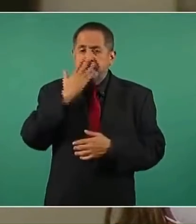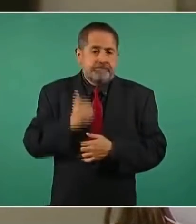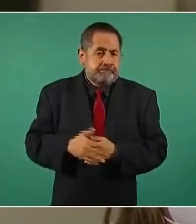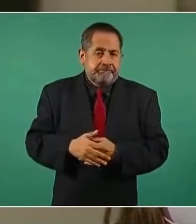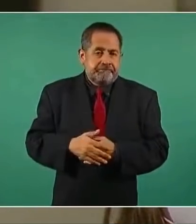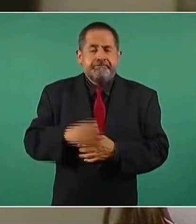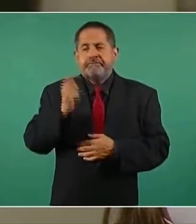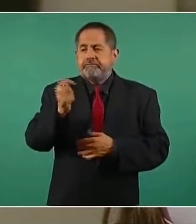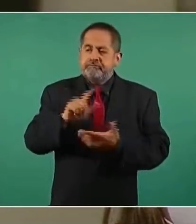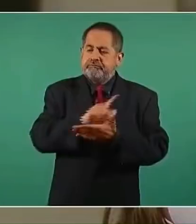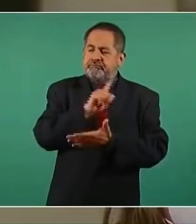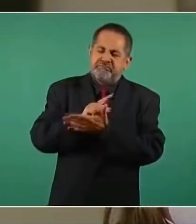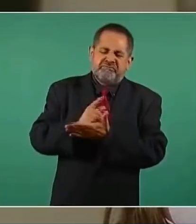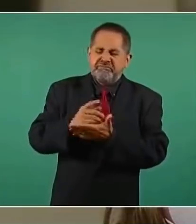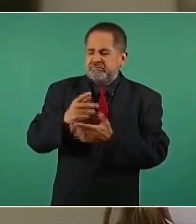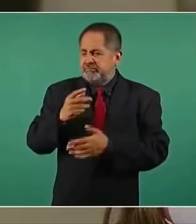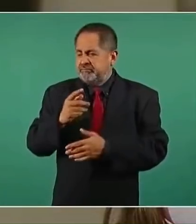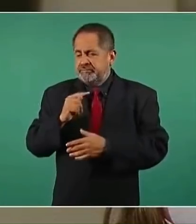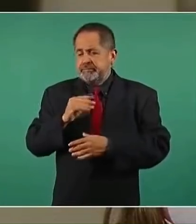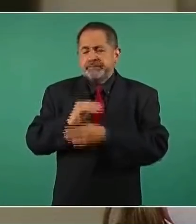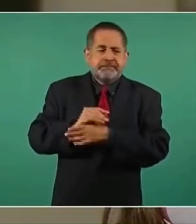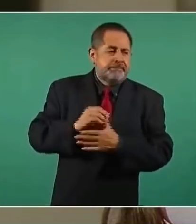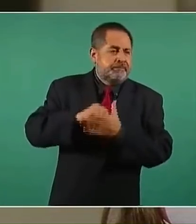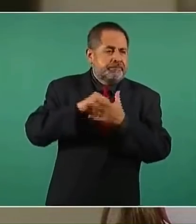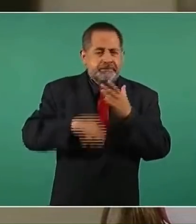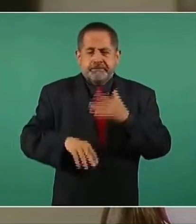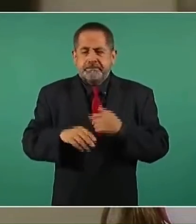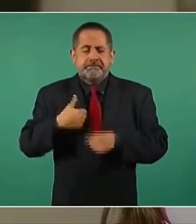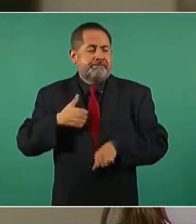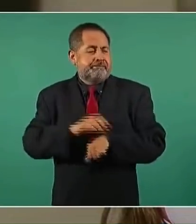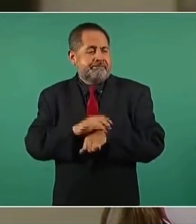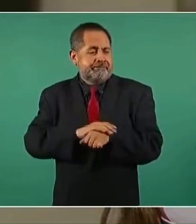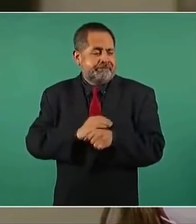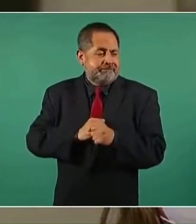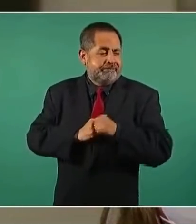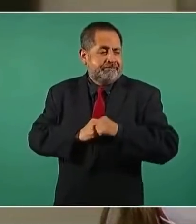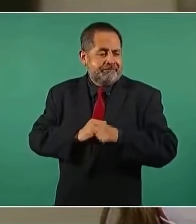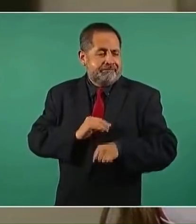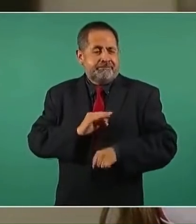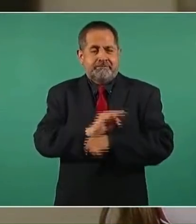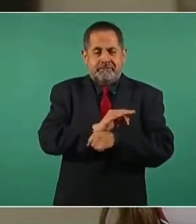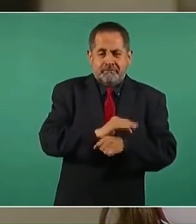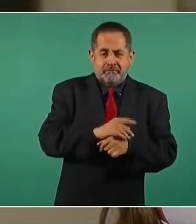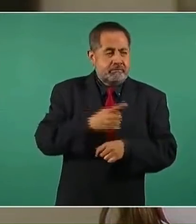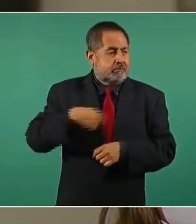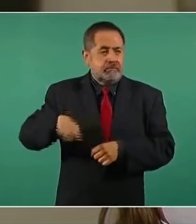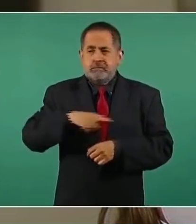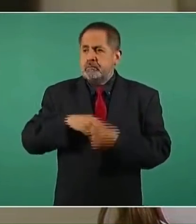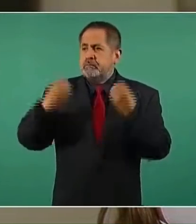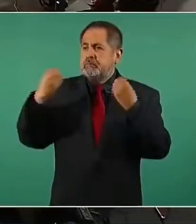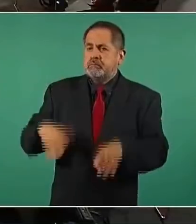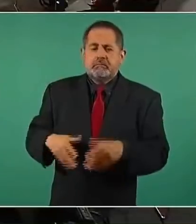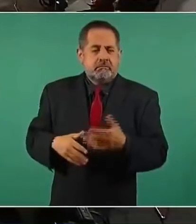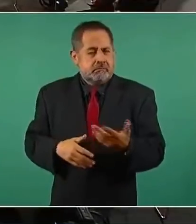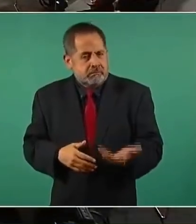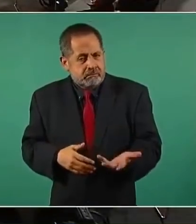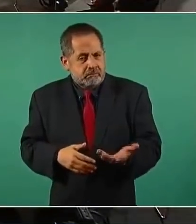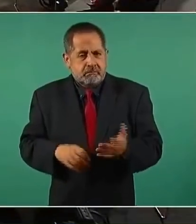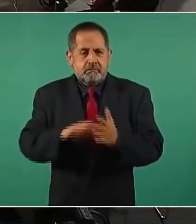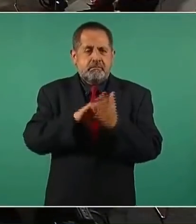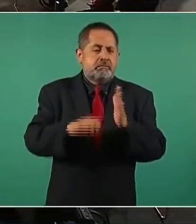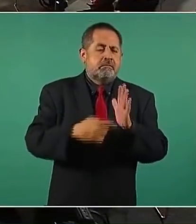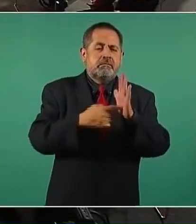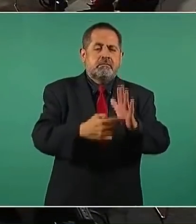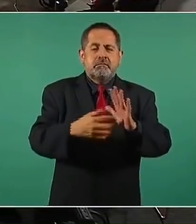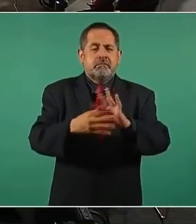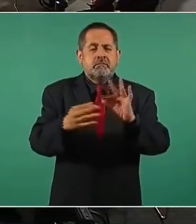leyes, designan a sus cuates en cargos públicos de gran relevancia y abanderan causas que perjudican el bienestar social. Como ejemplo a